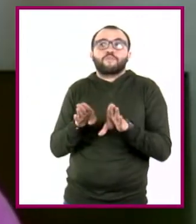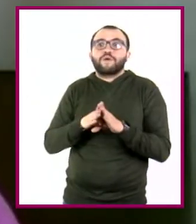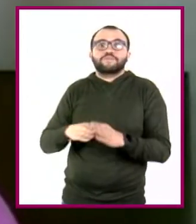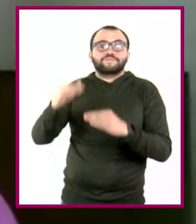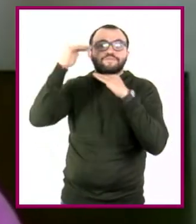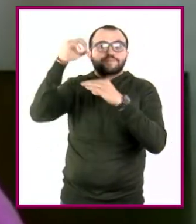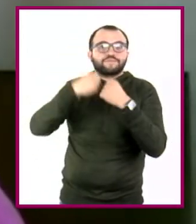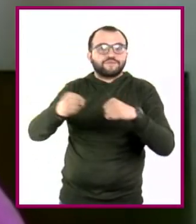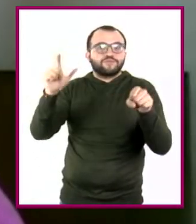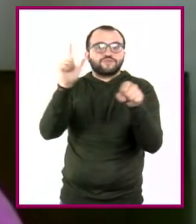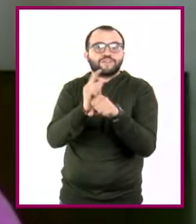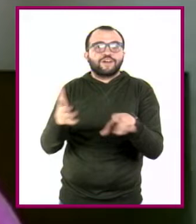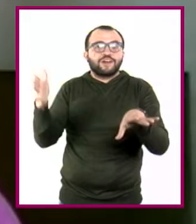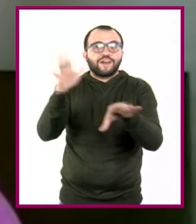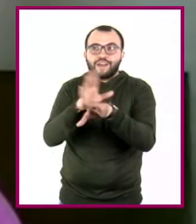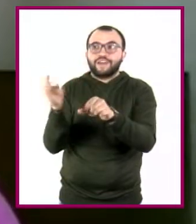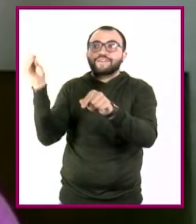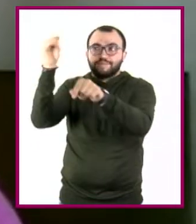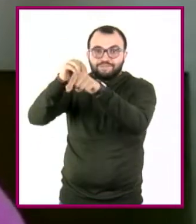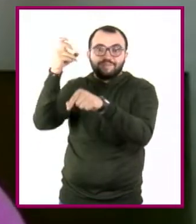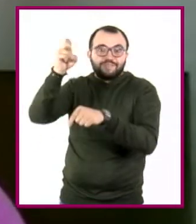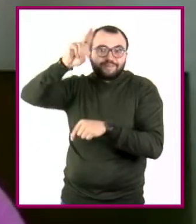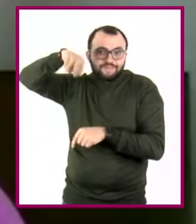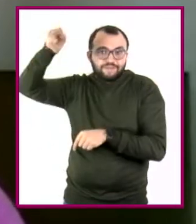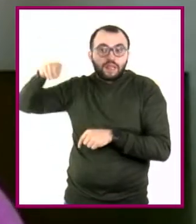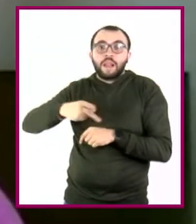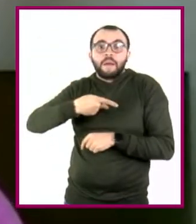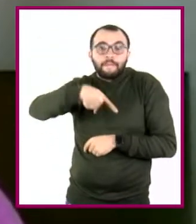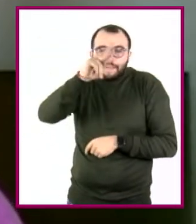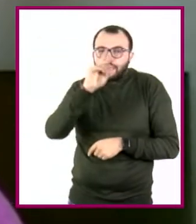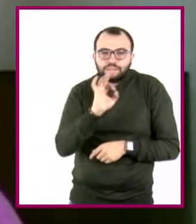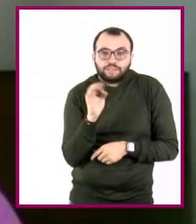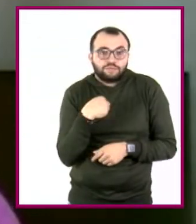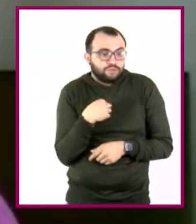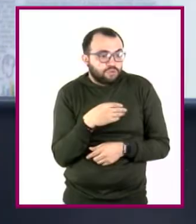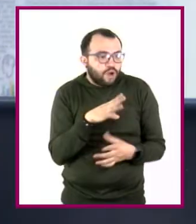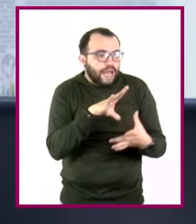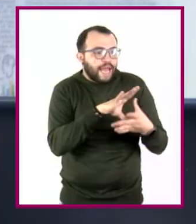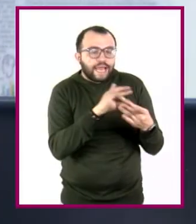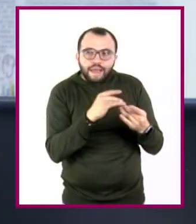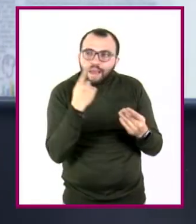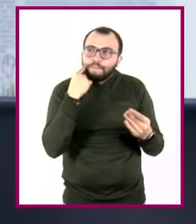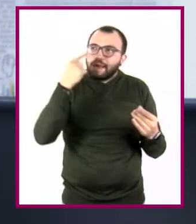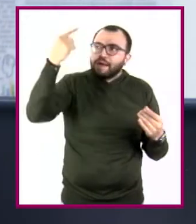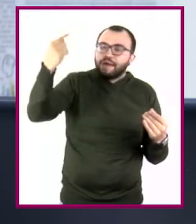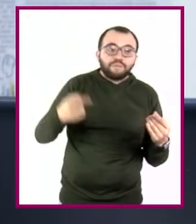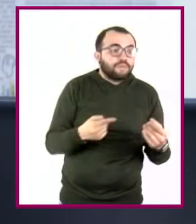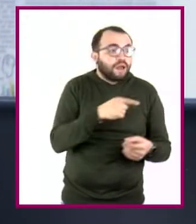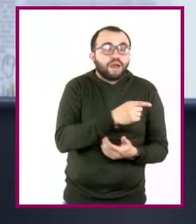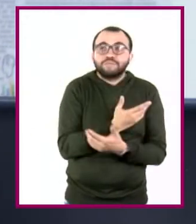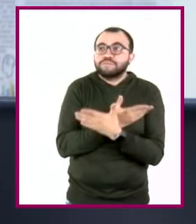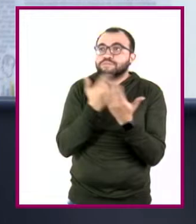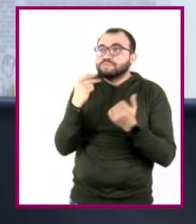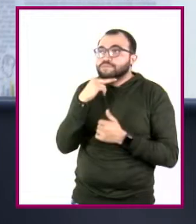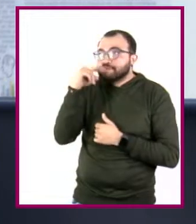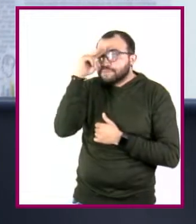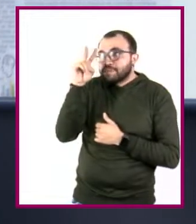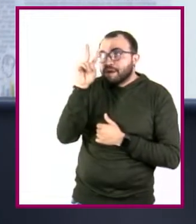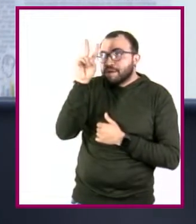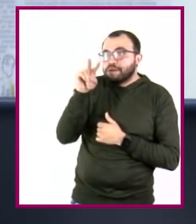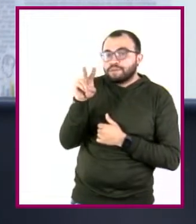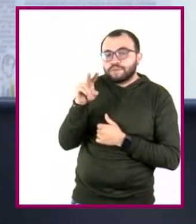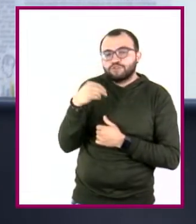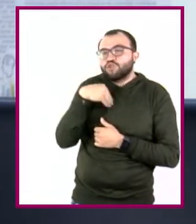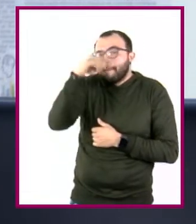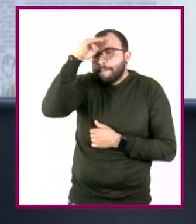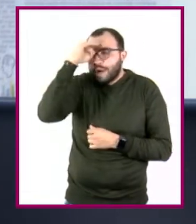social involucrado en esta pintura, pero si no se le explica, ¿no? No lo puedes saber. Y estoy pensando en educación